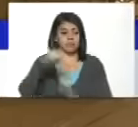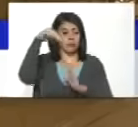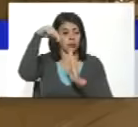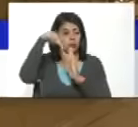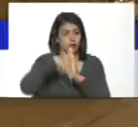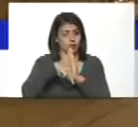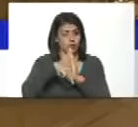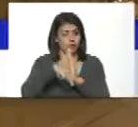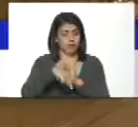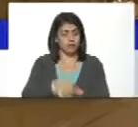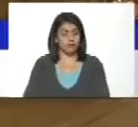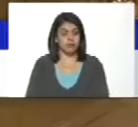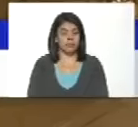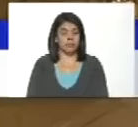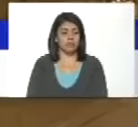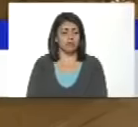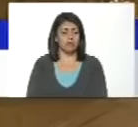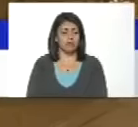profunda,